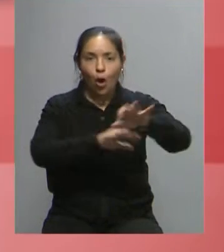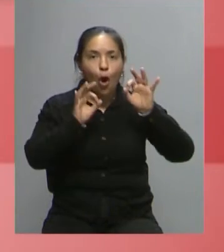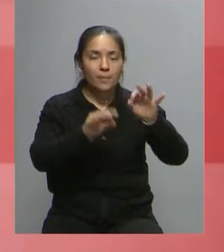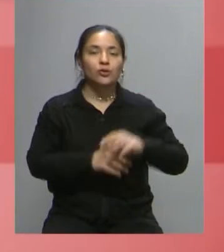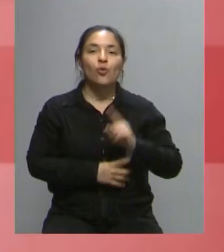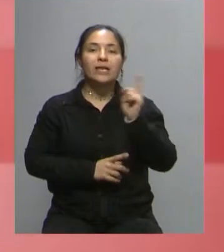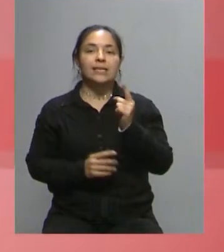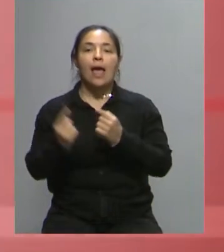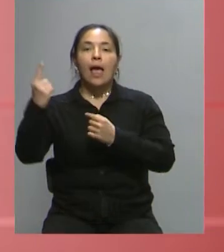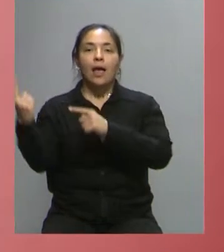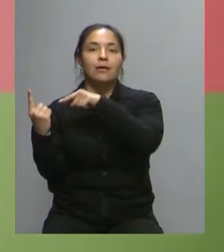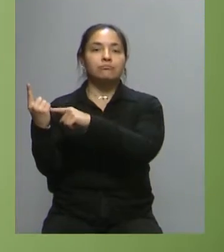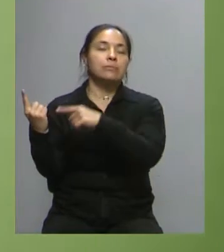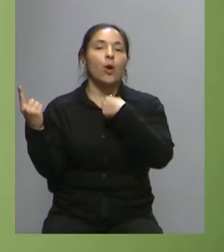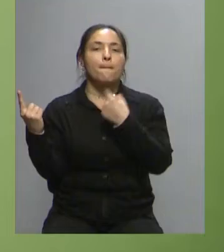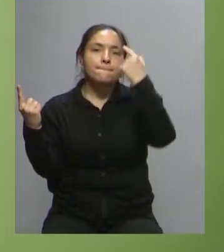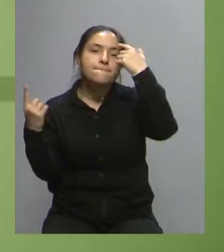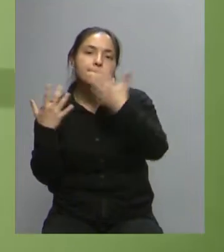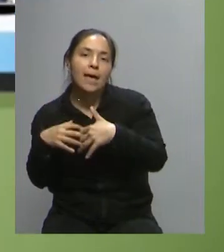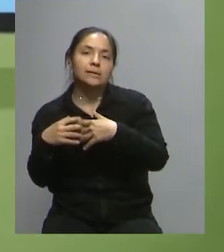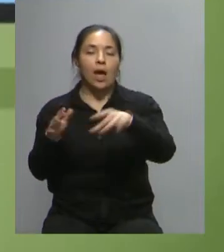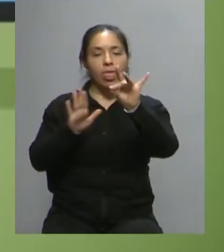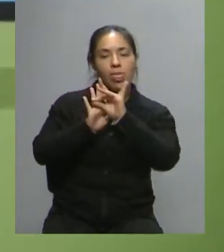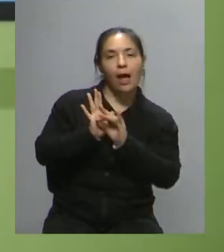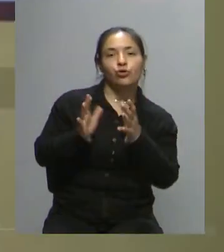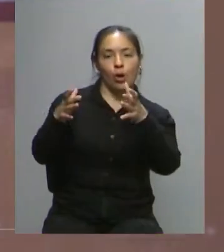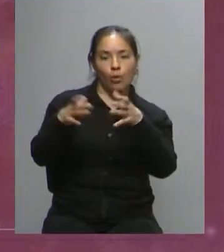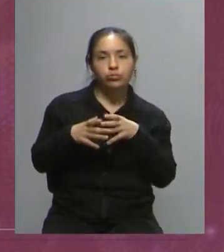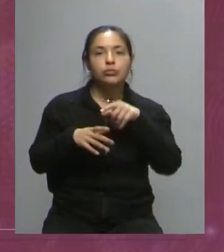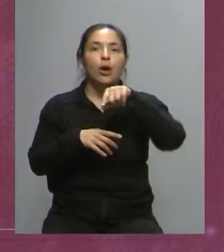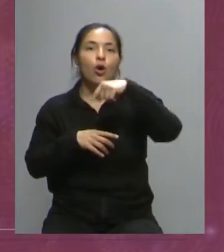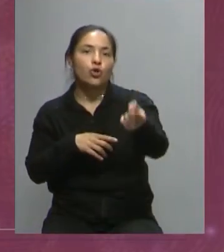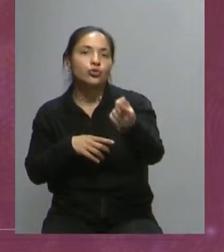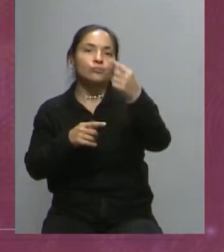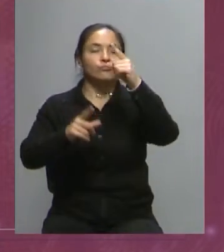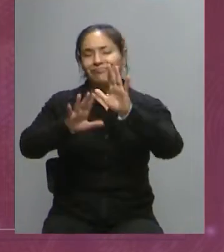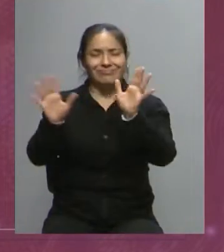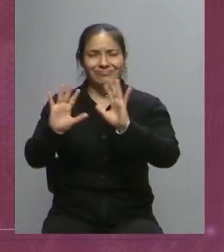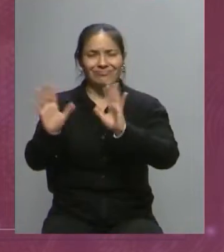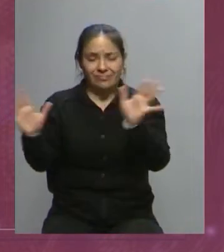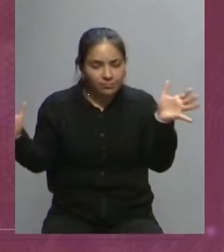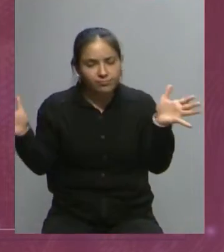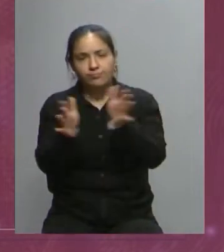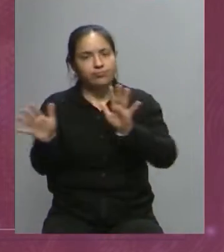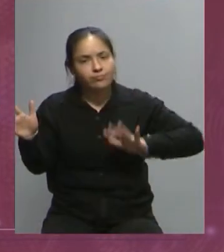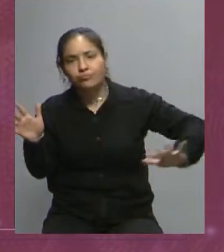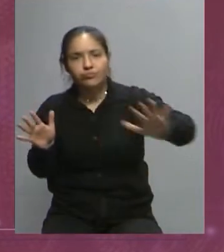pregunta, el que genera los datos, el que los valida, el que los estudia, sino que es un proceso mucho más recursivo. O sea, la ciencia de datos, a mi juicio, cuando existe más allá de